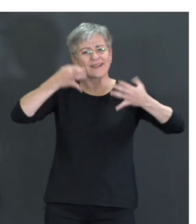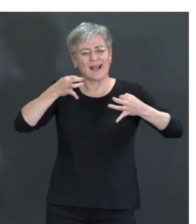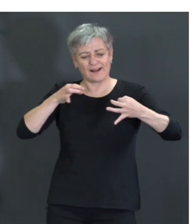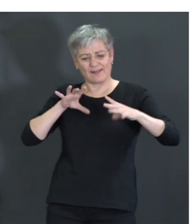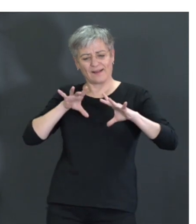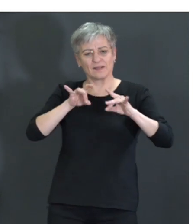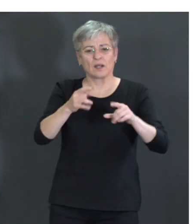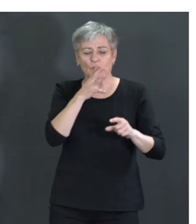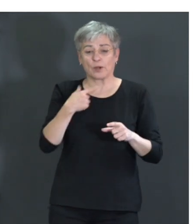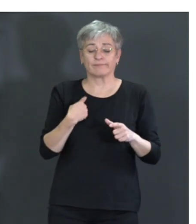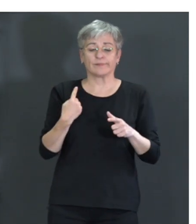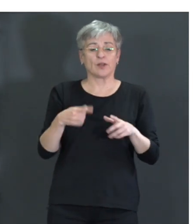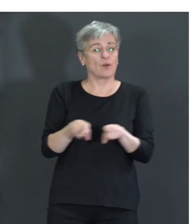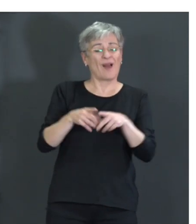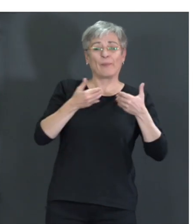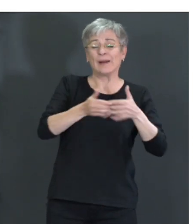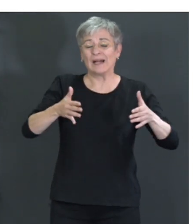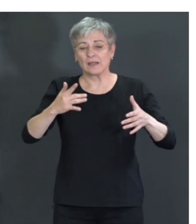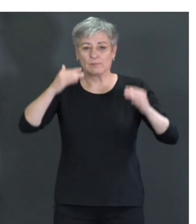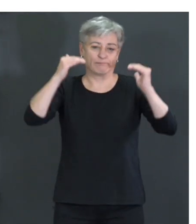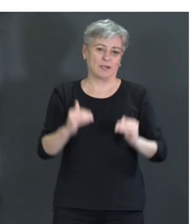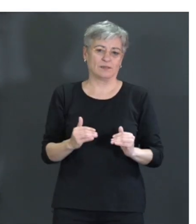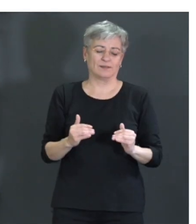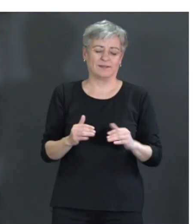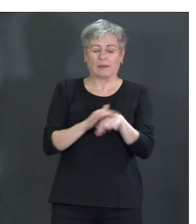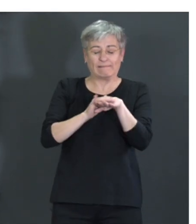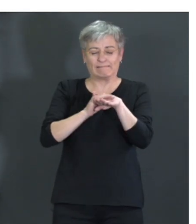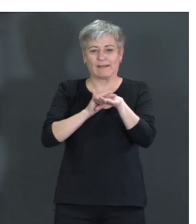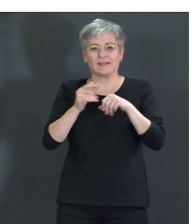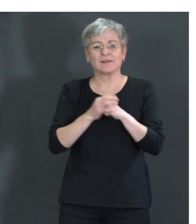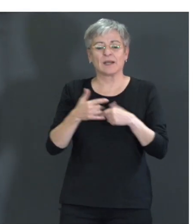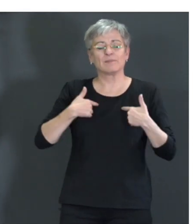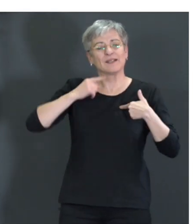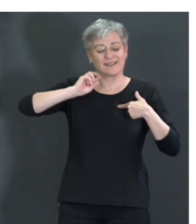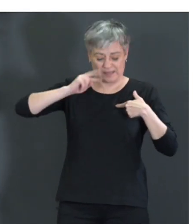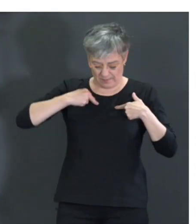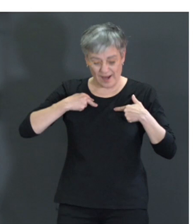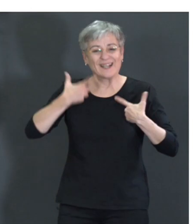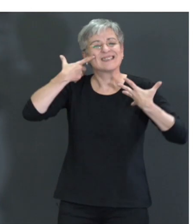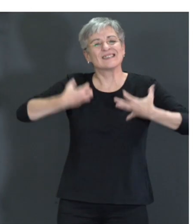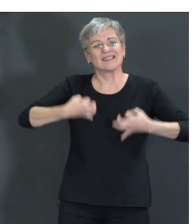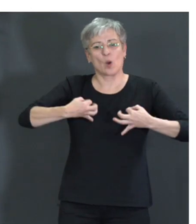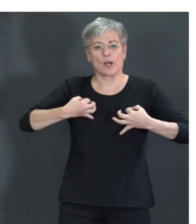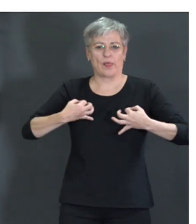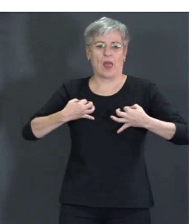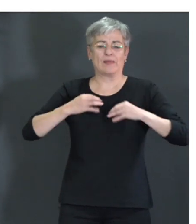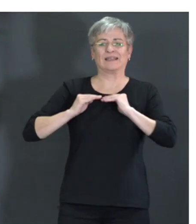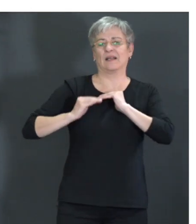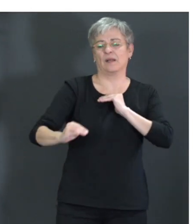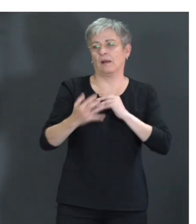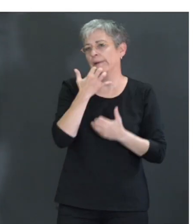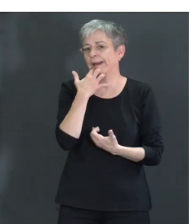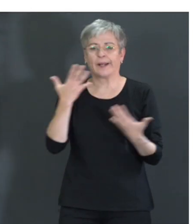reduce la desorientación y también se promueve el sentido de la seguridad y la estabilidad. Por ejemplo,